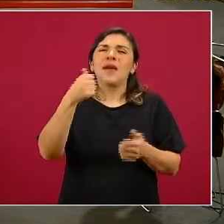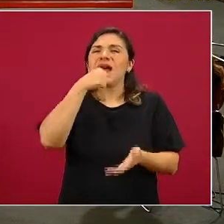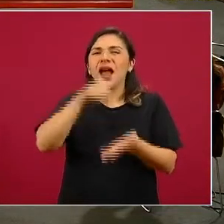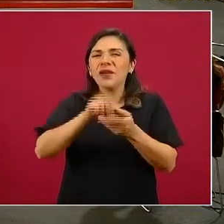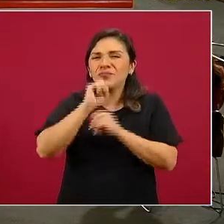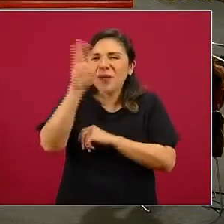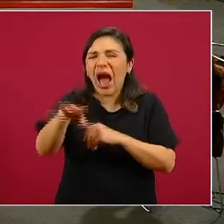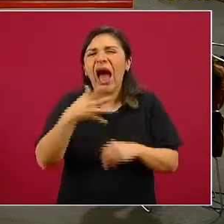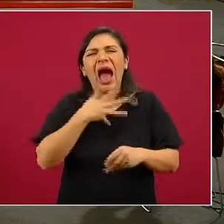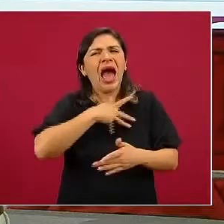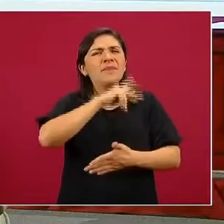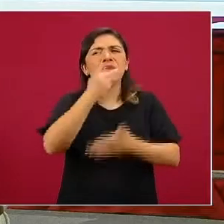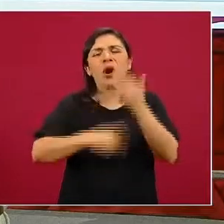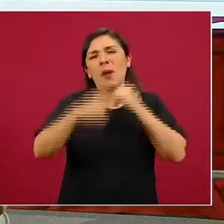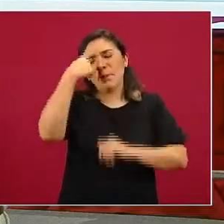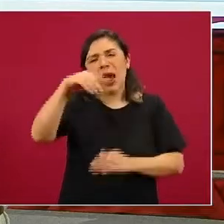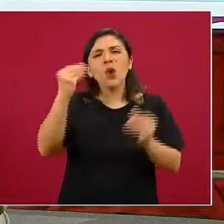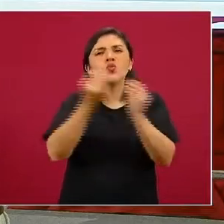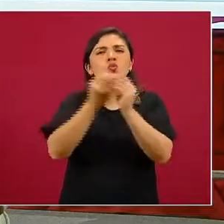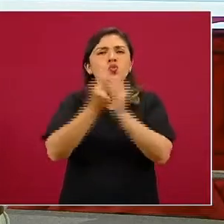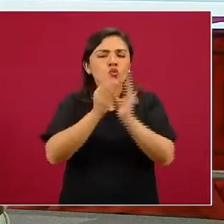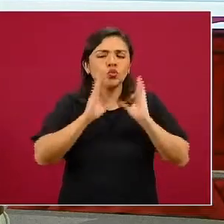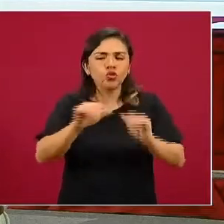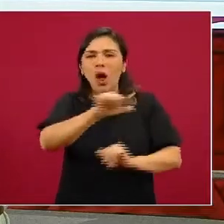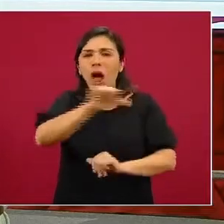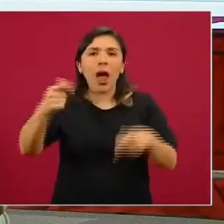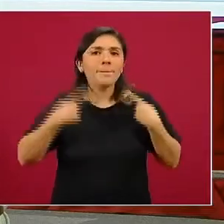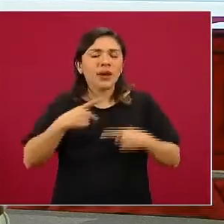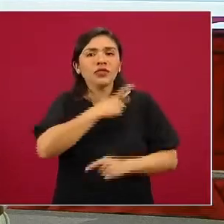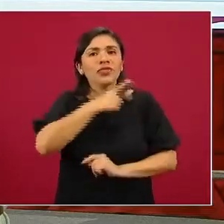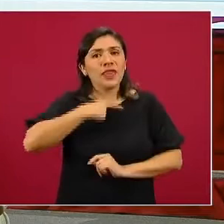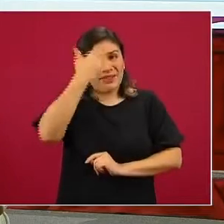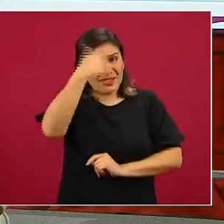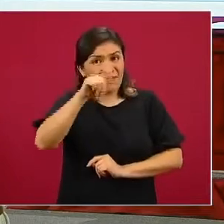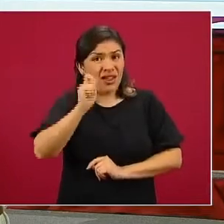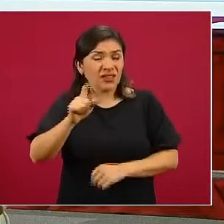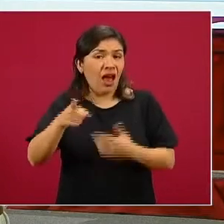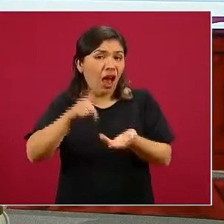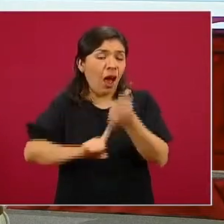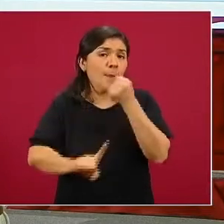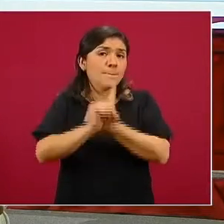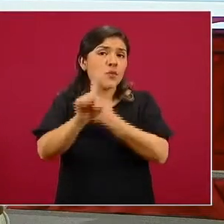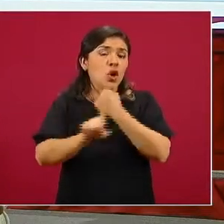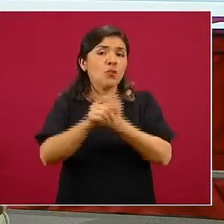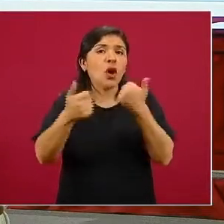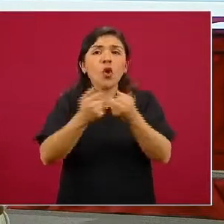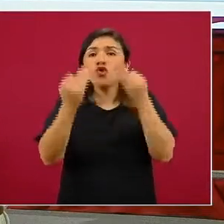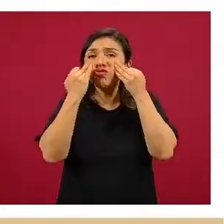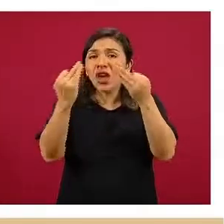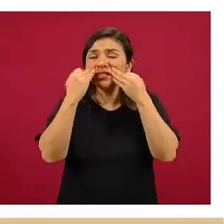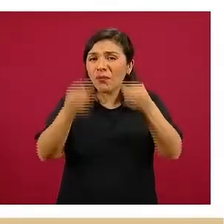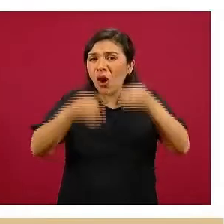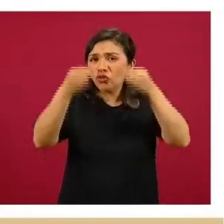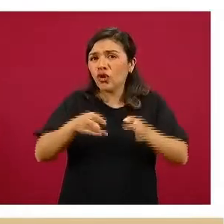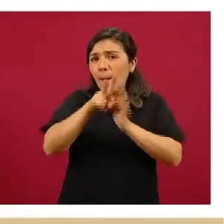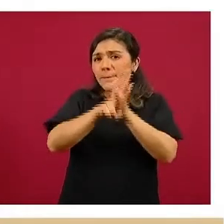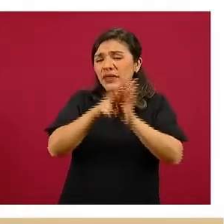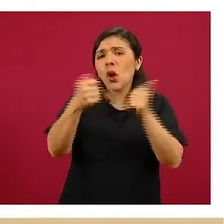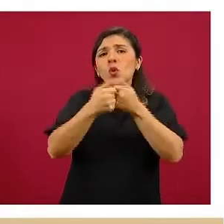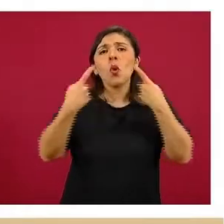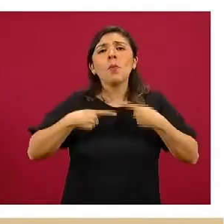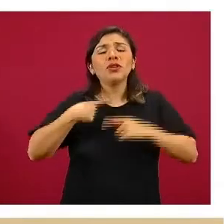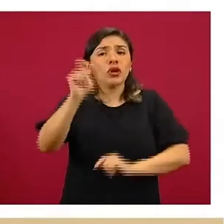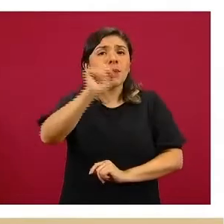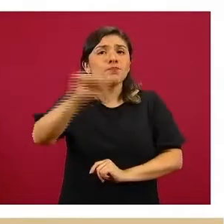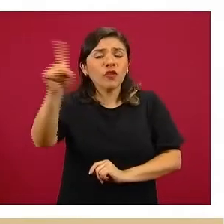Tenemos todo un programa de webinars para la sociedad que se entere del problema, de videotestimoniales, de profesionales,